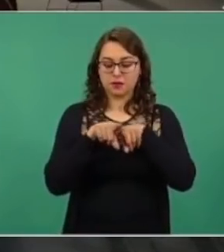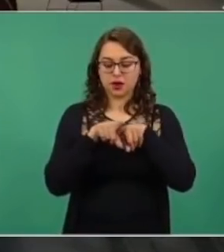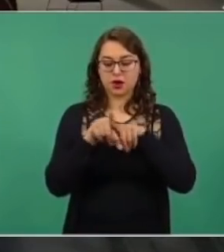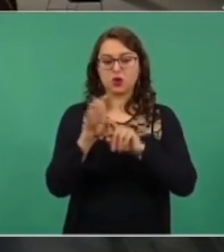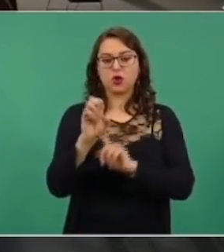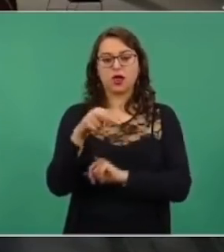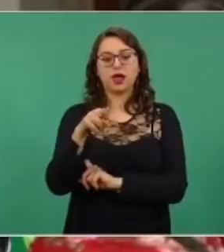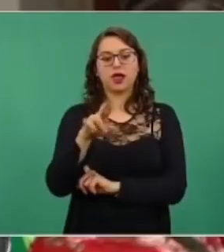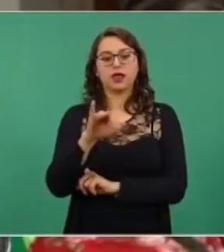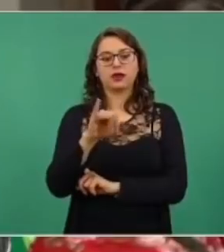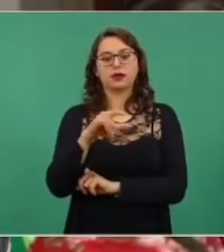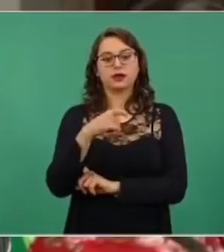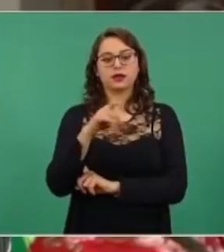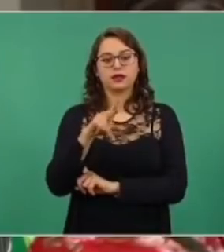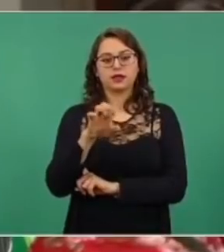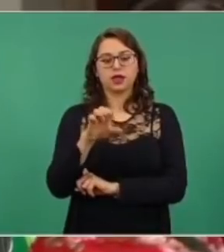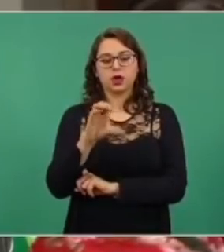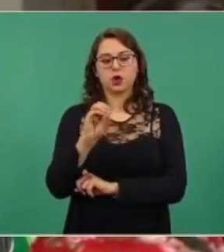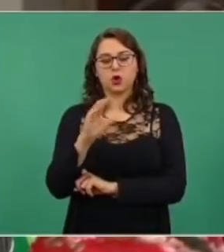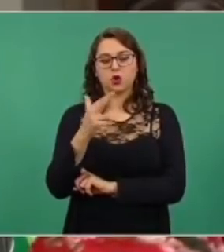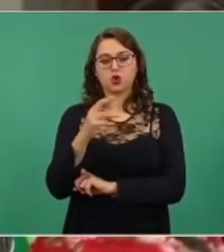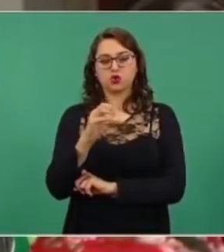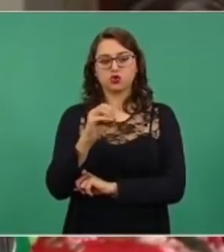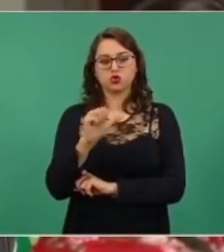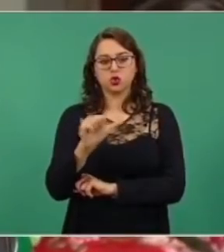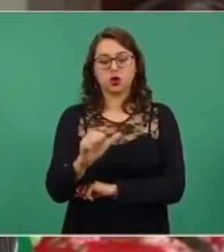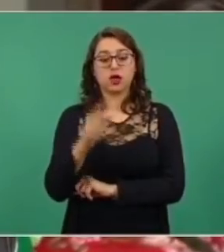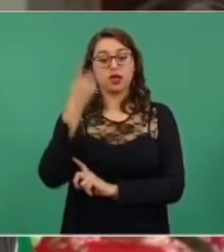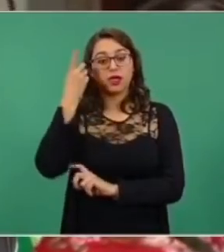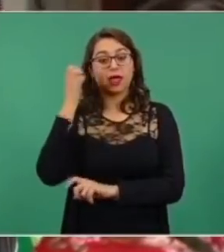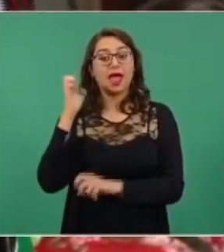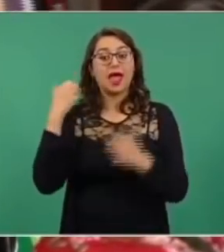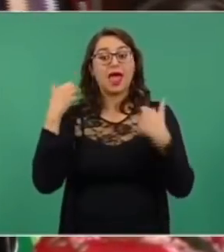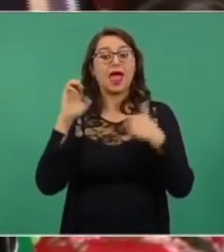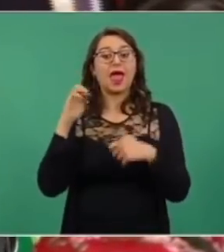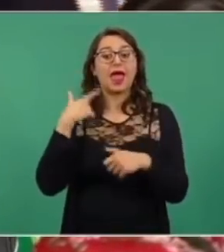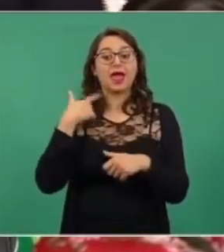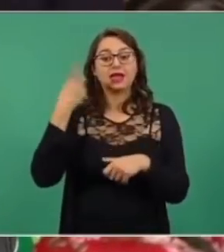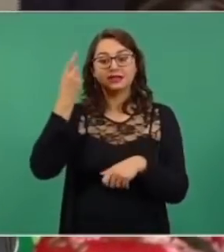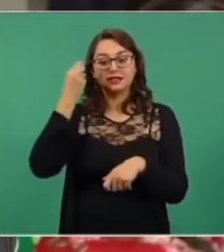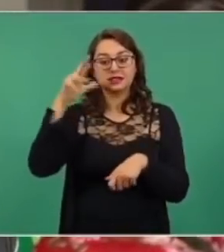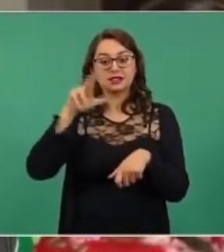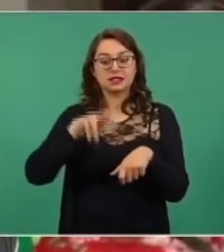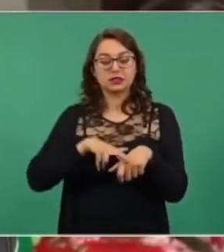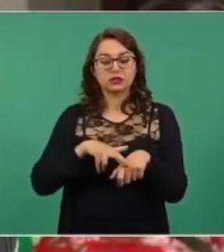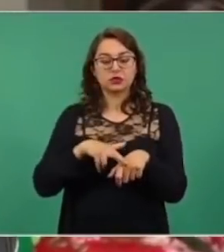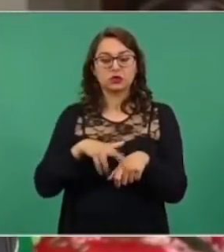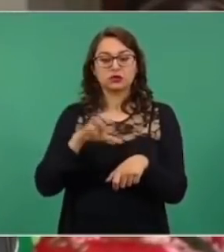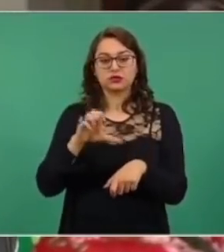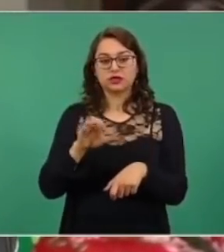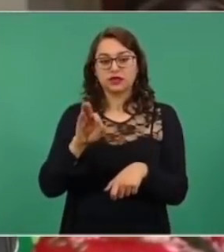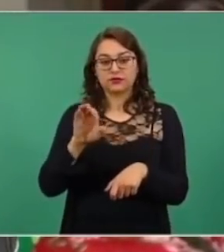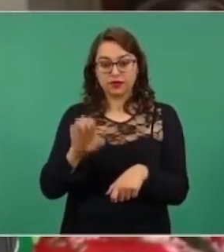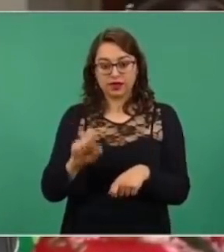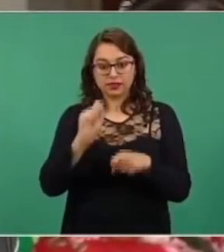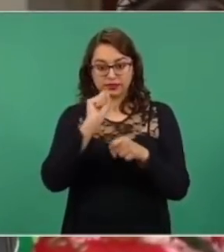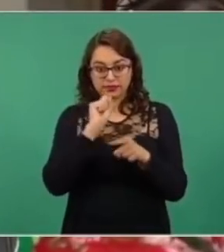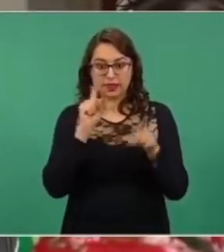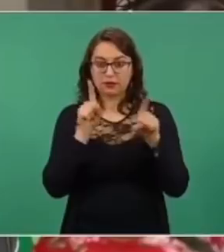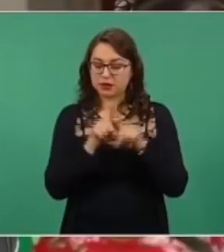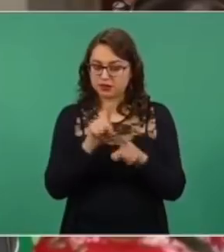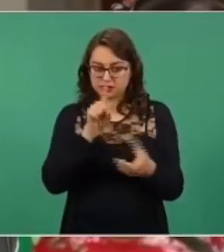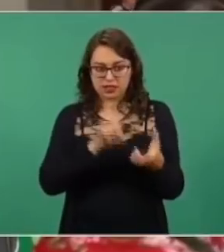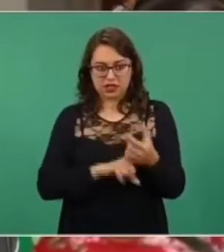por cierto, director de la Comisión Federal de Electricidad. Y hay por ahí otros socios que tienen que ver con el caso